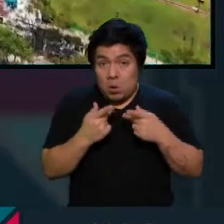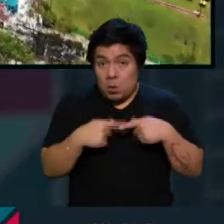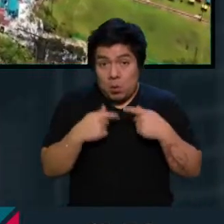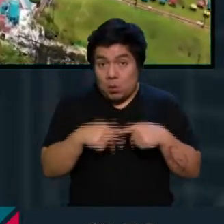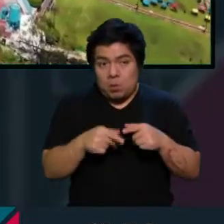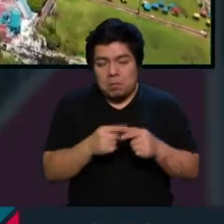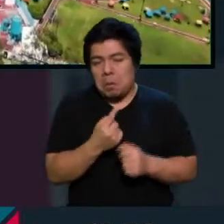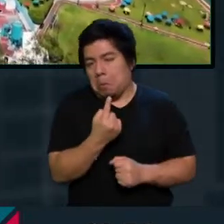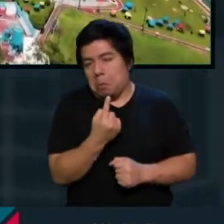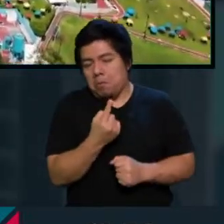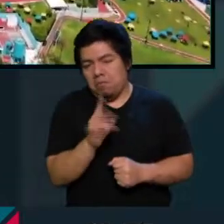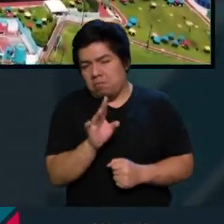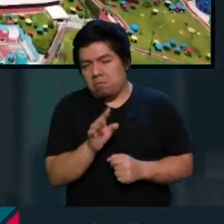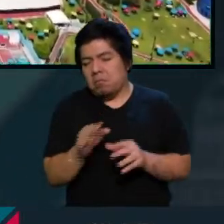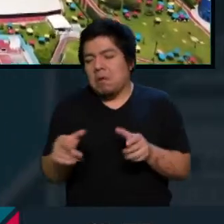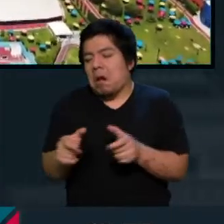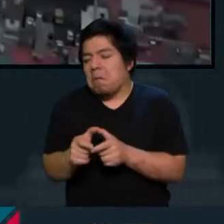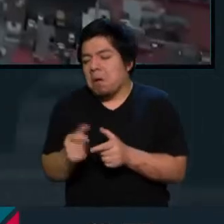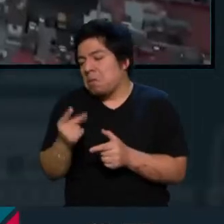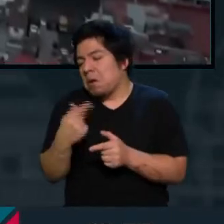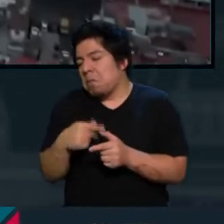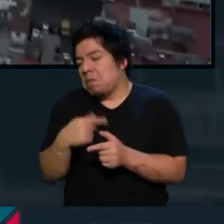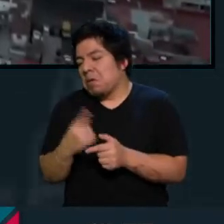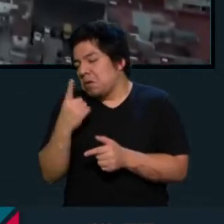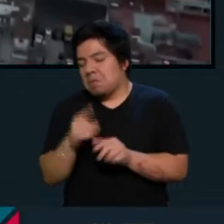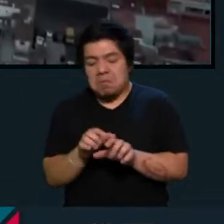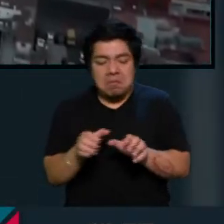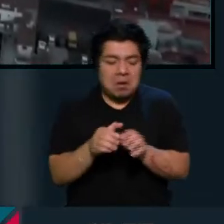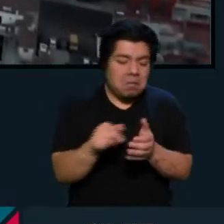en lo individual, el pequeño propietario que tiene un